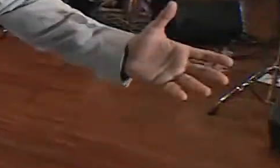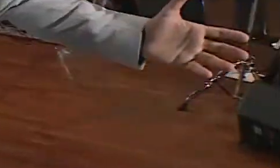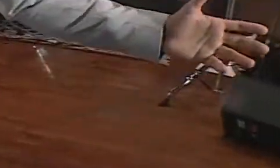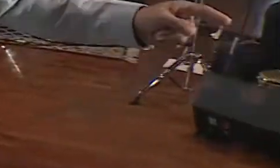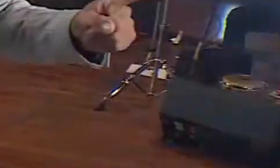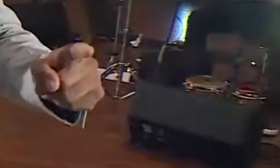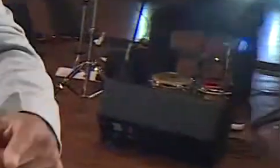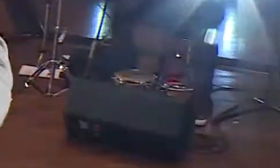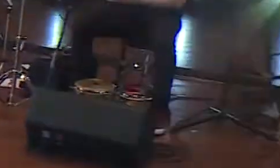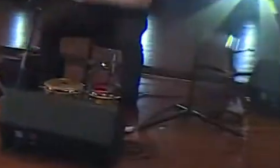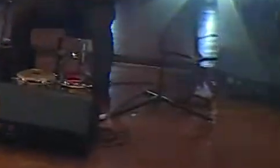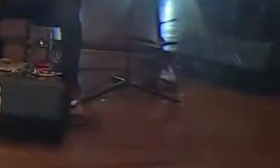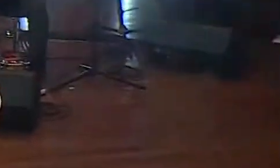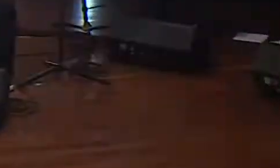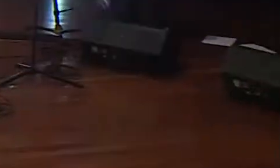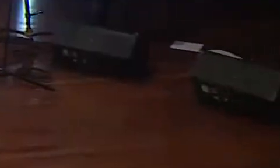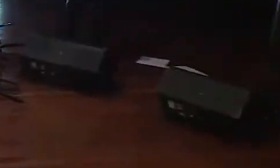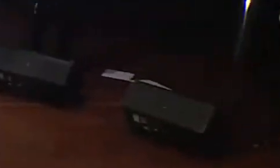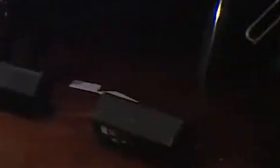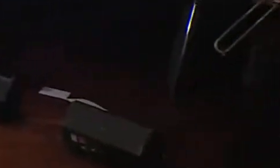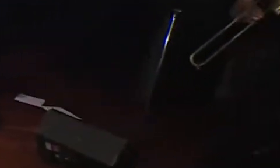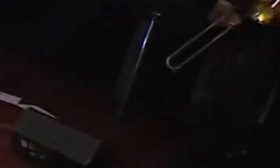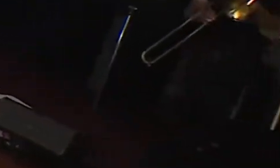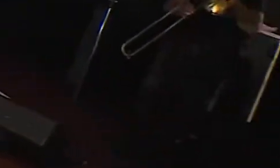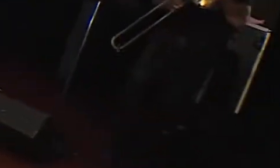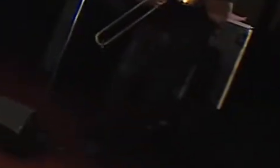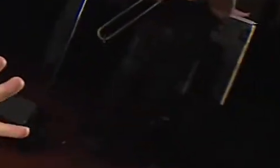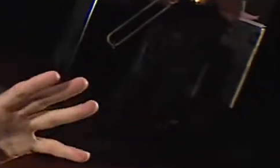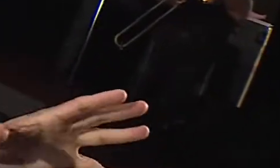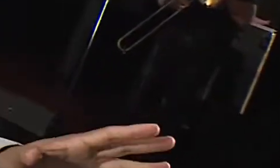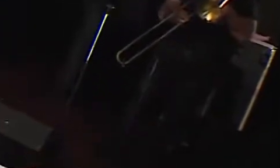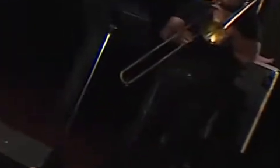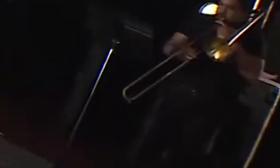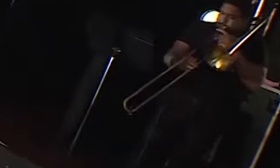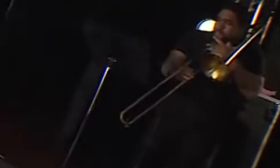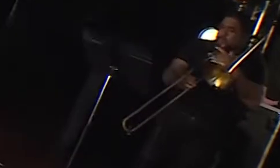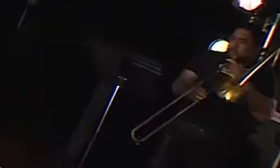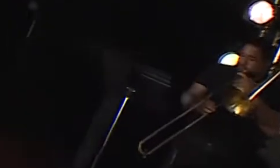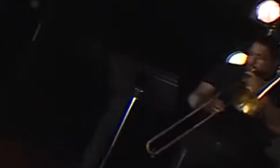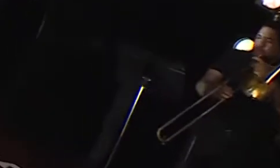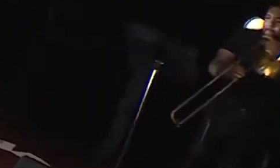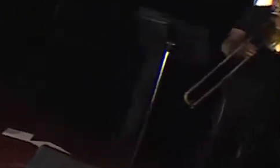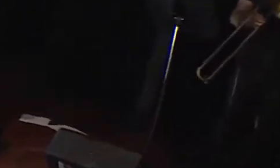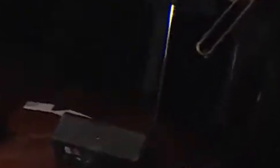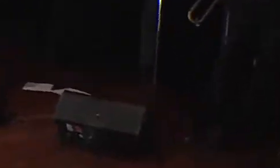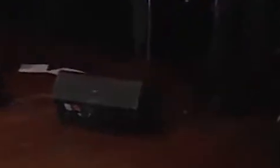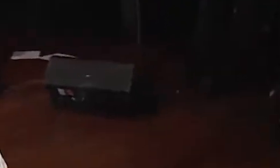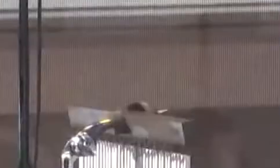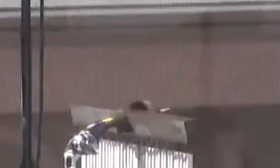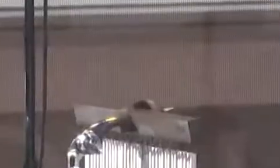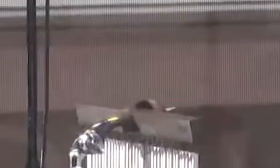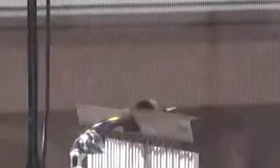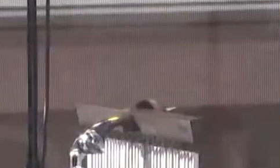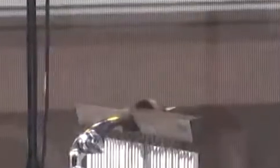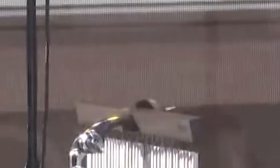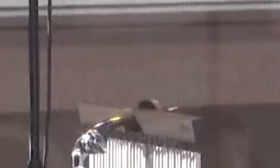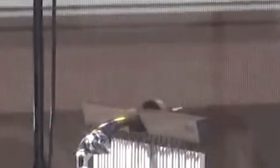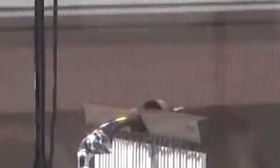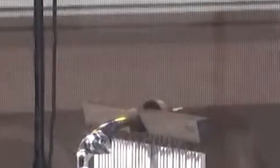no. Hay tiempo de explicarte ni preguntar. Sí, te amé